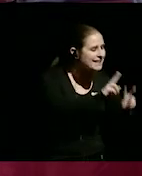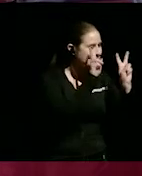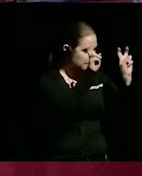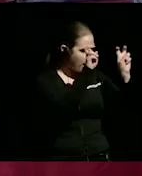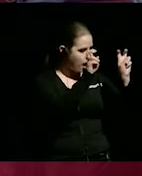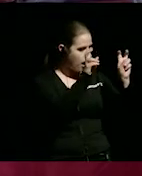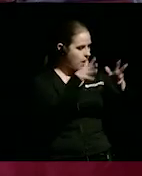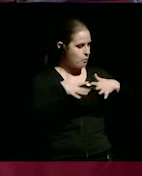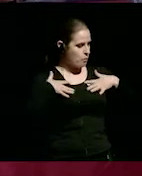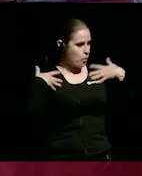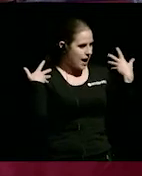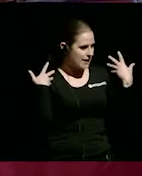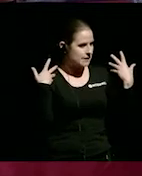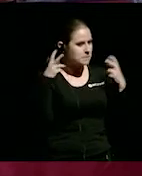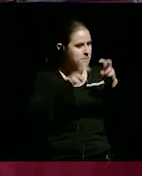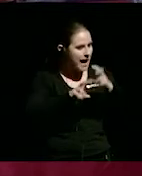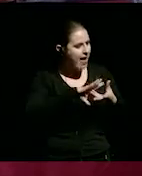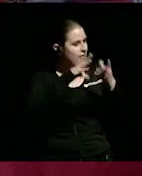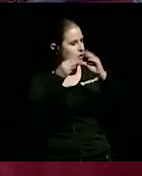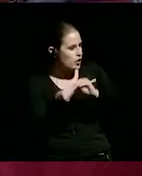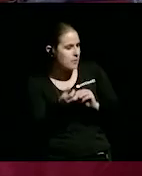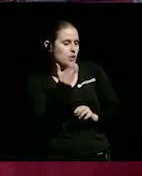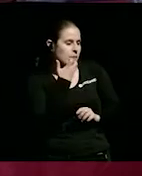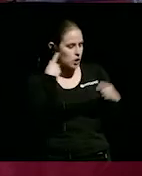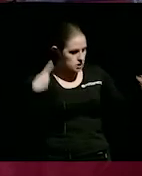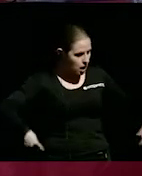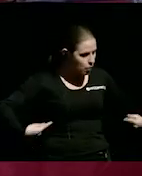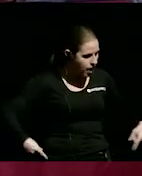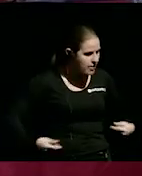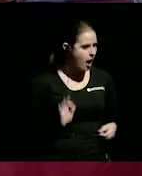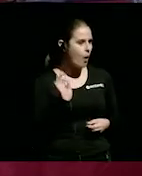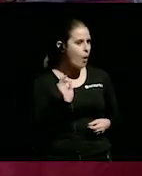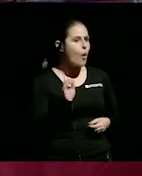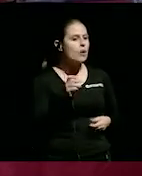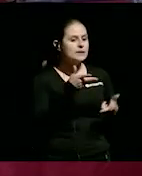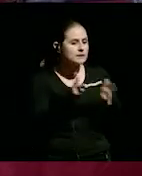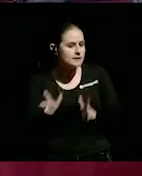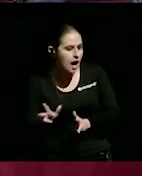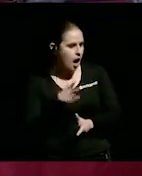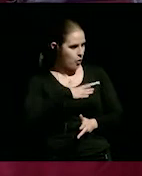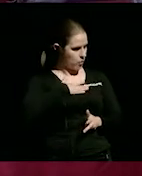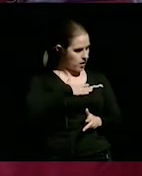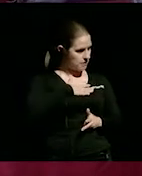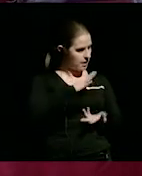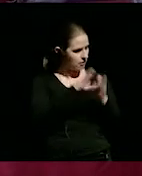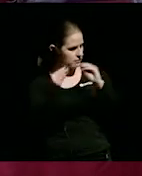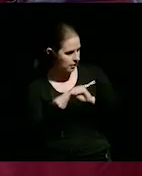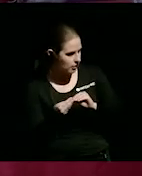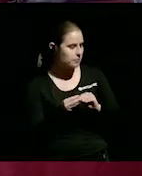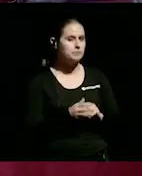para colocar las sillas de ruedas, sí, para que los propios espectadores se acomodaran dentro del espacio a su gusto y utilizaran y colocaran